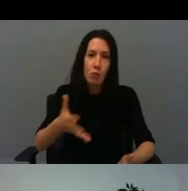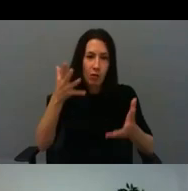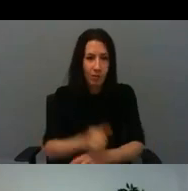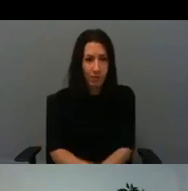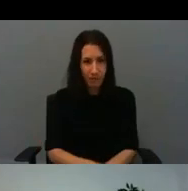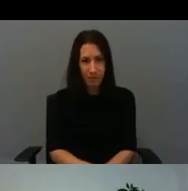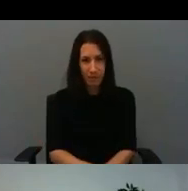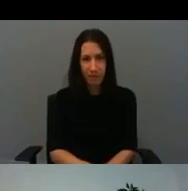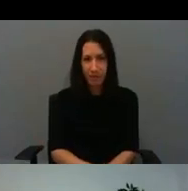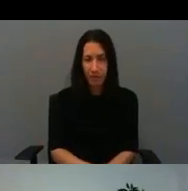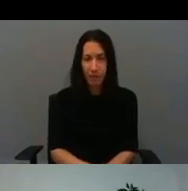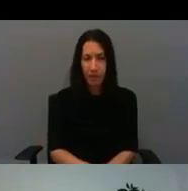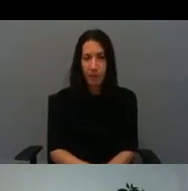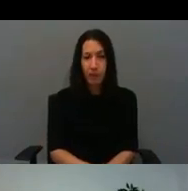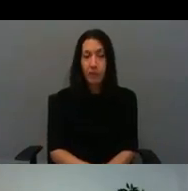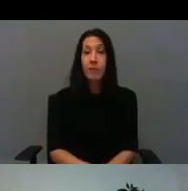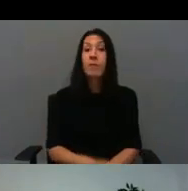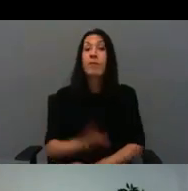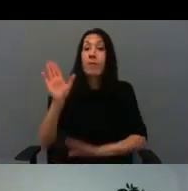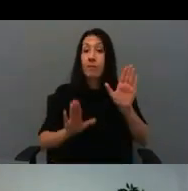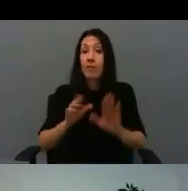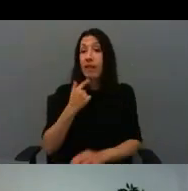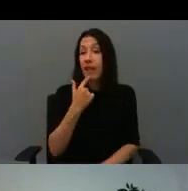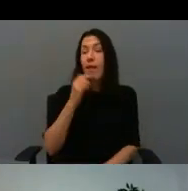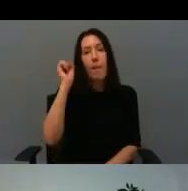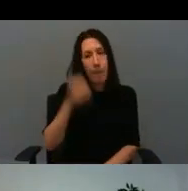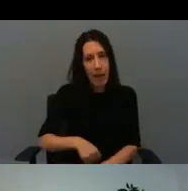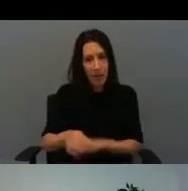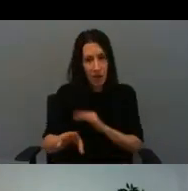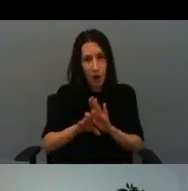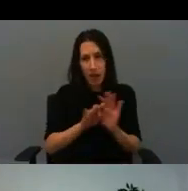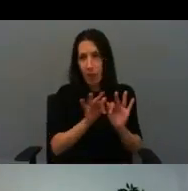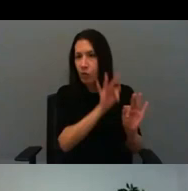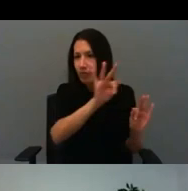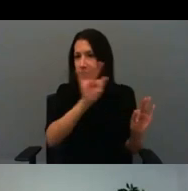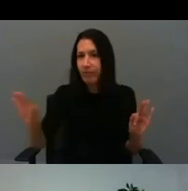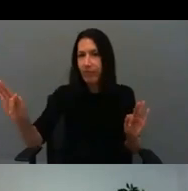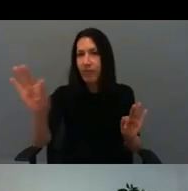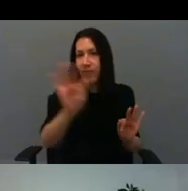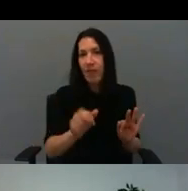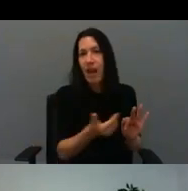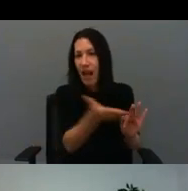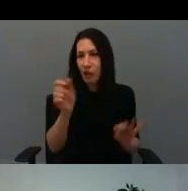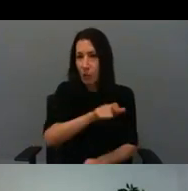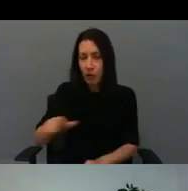Cristina. Vale, vamos a seguir dando voz al resto de personas.